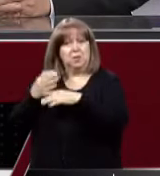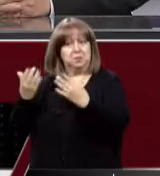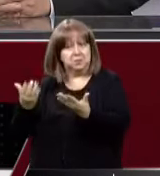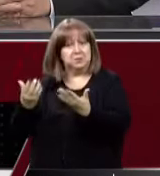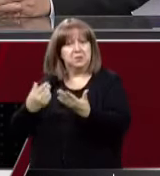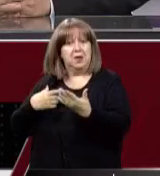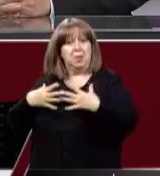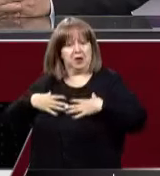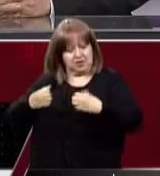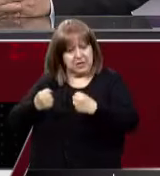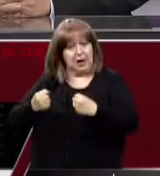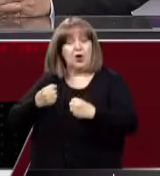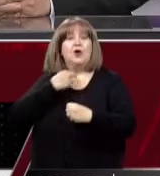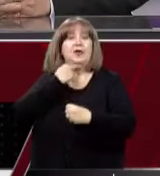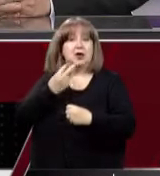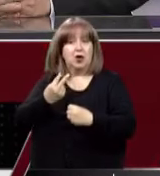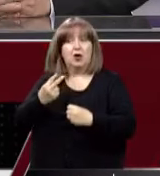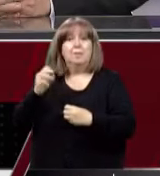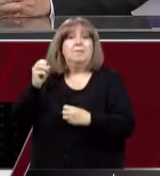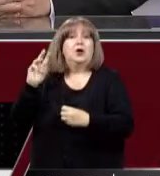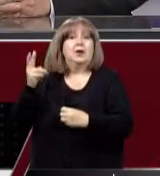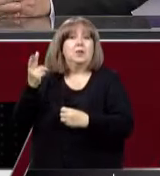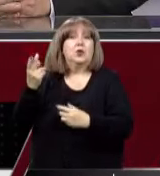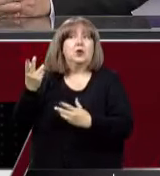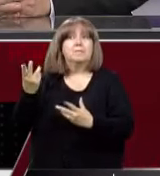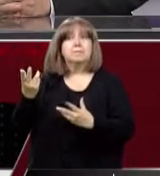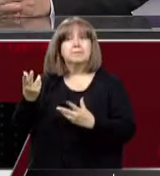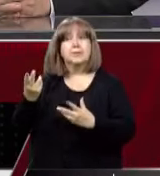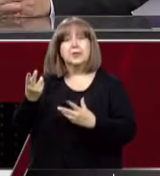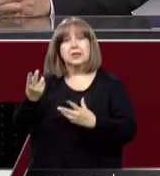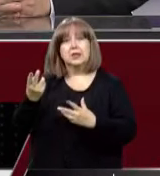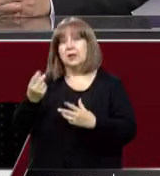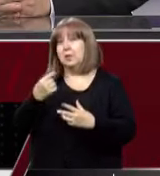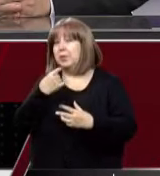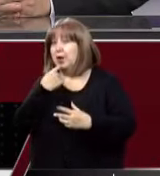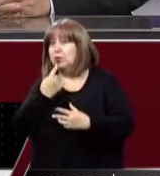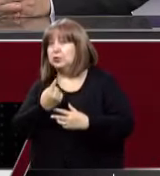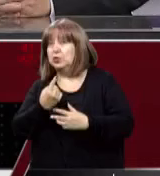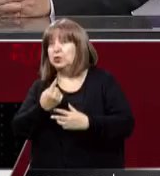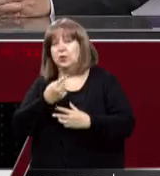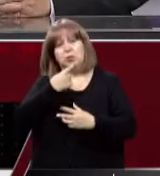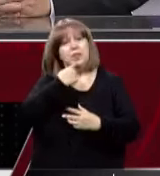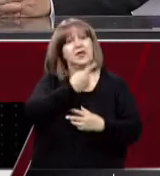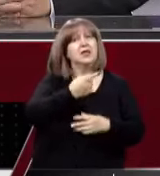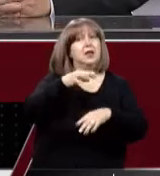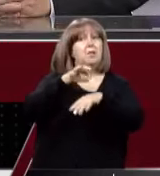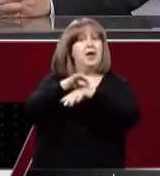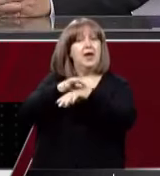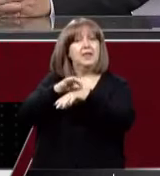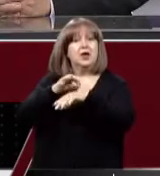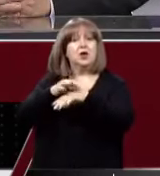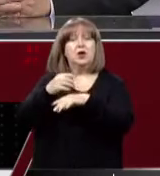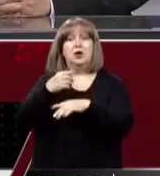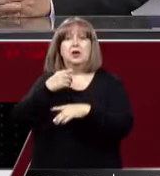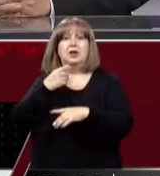patología que pudiera dar o que pudiera terminar, ¿no? Con ese final o con ese deceso. Digo, si hablando con los médicos le hicieron algunas preguntas,